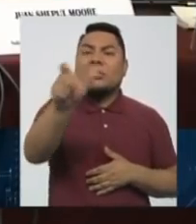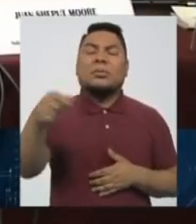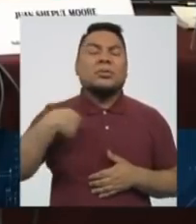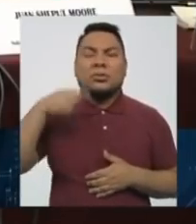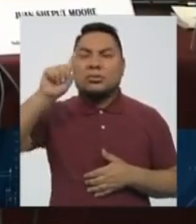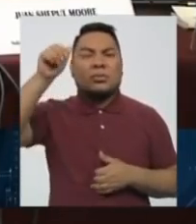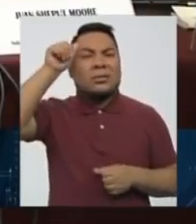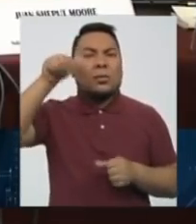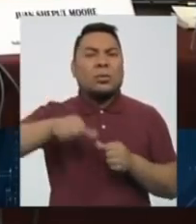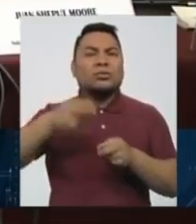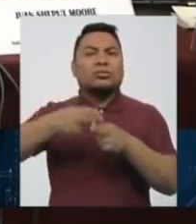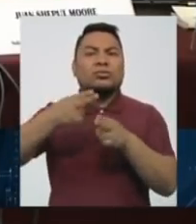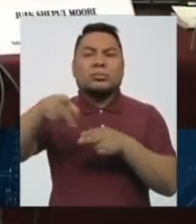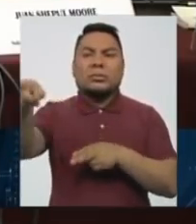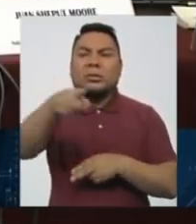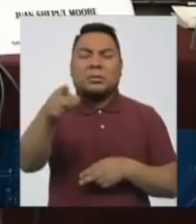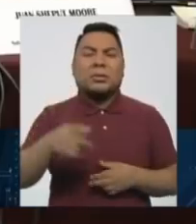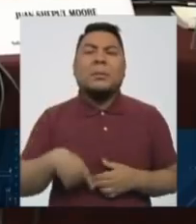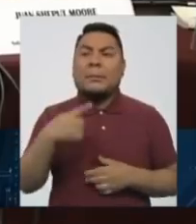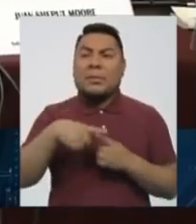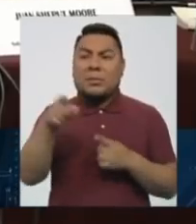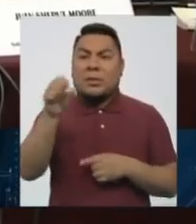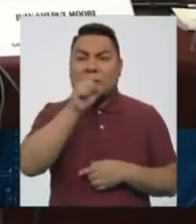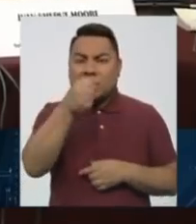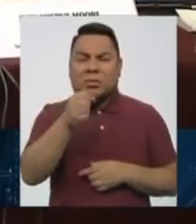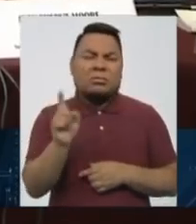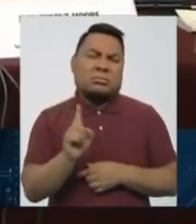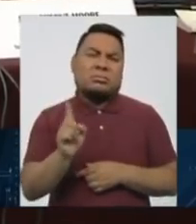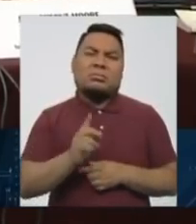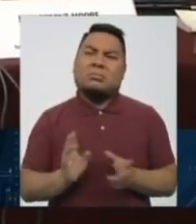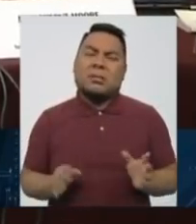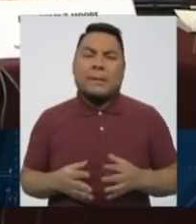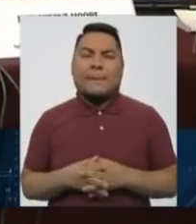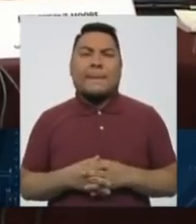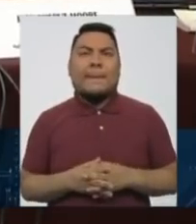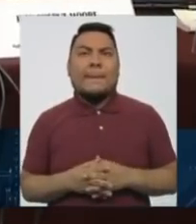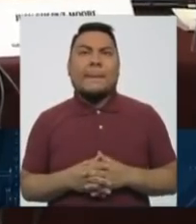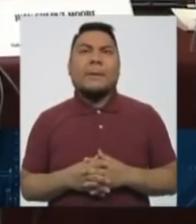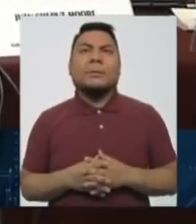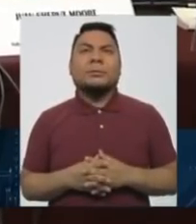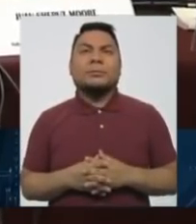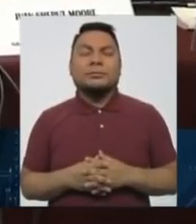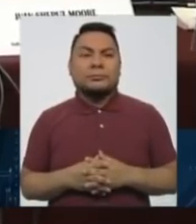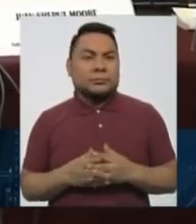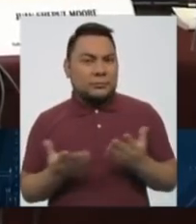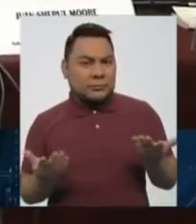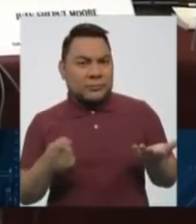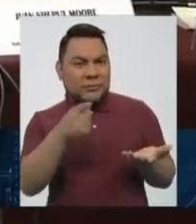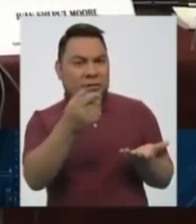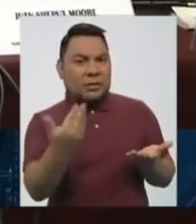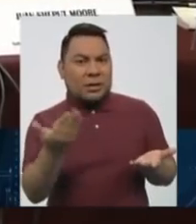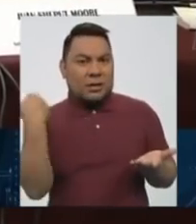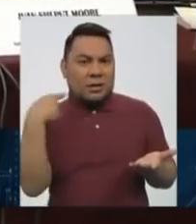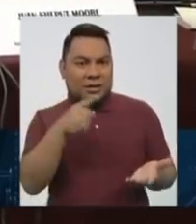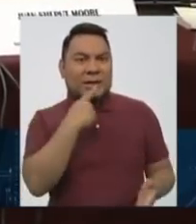en ese momento, pero no eran periodistas. ¿Es congresista delegado? Ah, bueno, hace un momento señaló que sí parecían